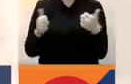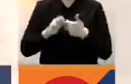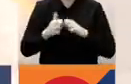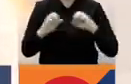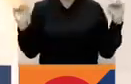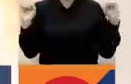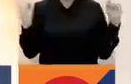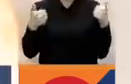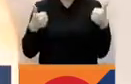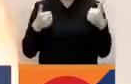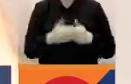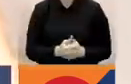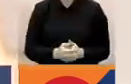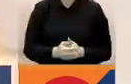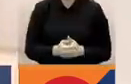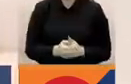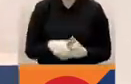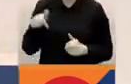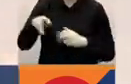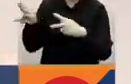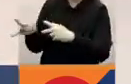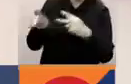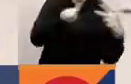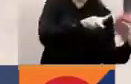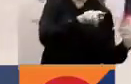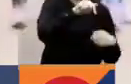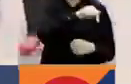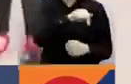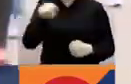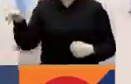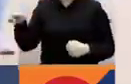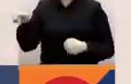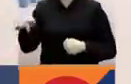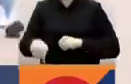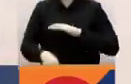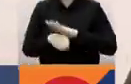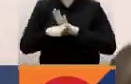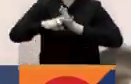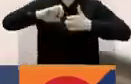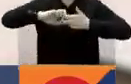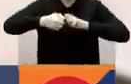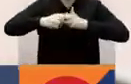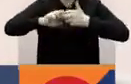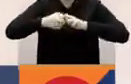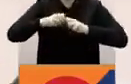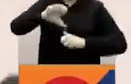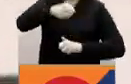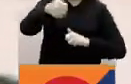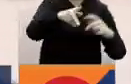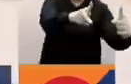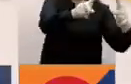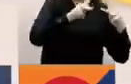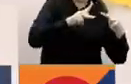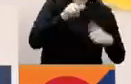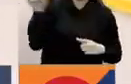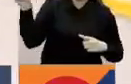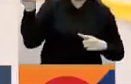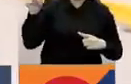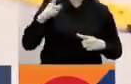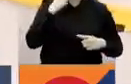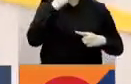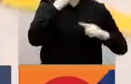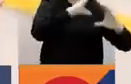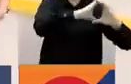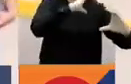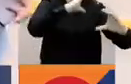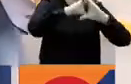problema. Aquí en el Puente Internacional Francisco de Paula Santander continúan los contenedores en medio de la vía, así como ustedes pueden observar al fondo. Se